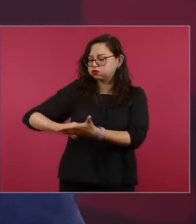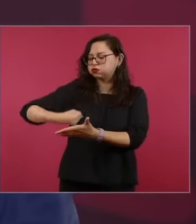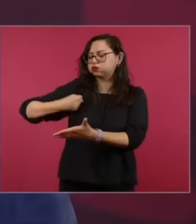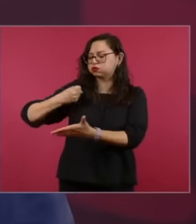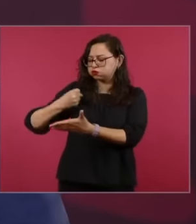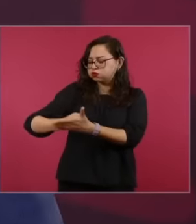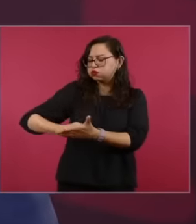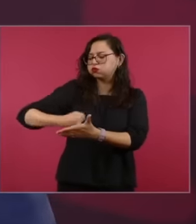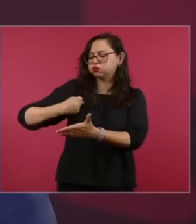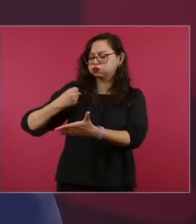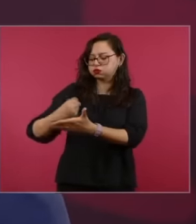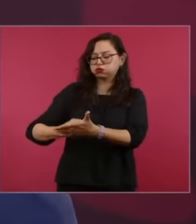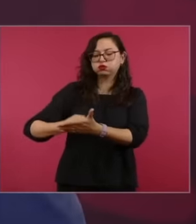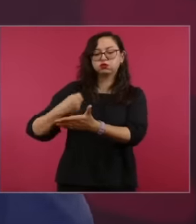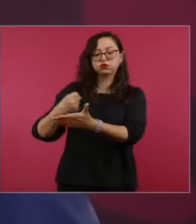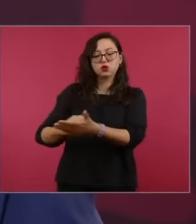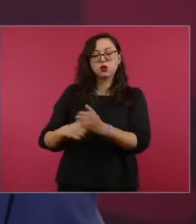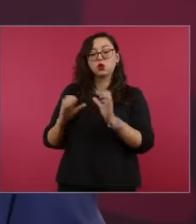Si